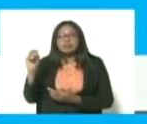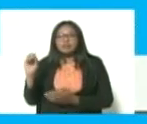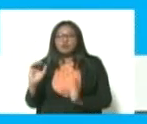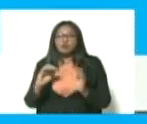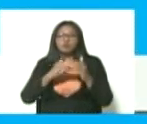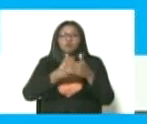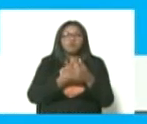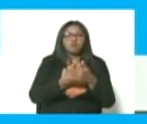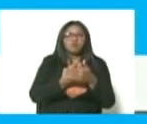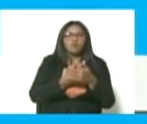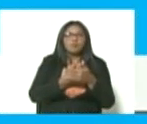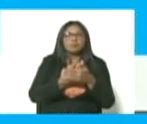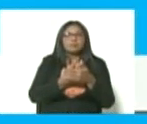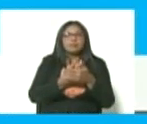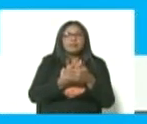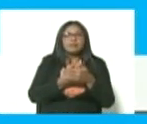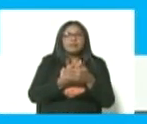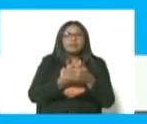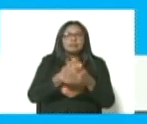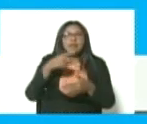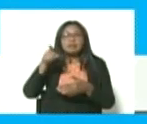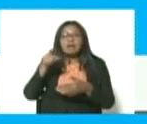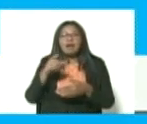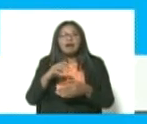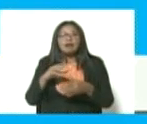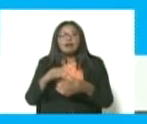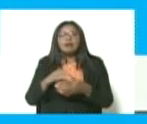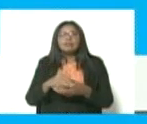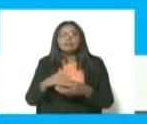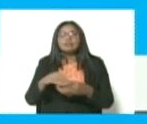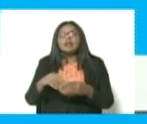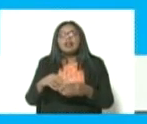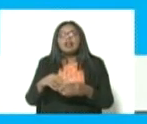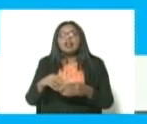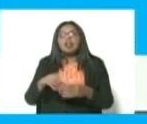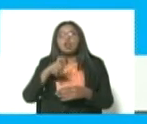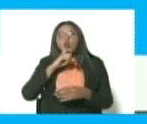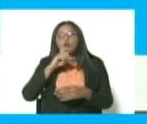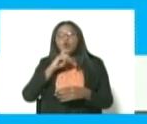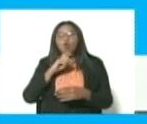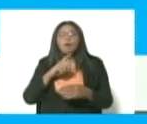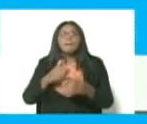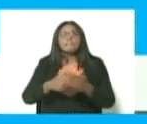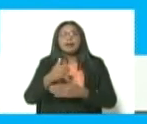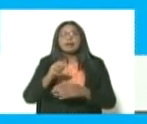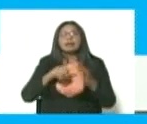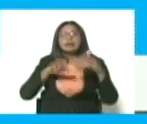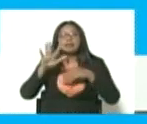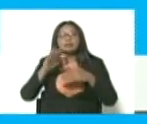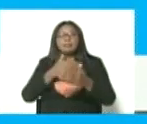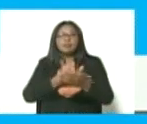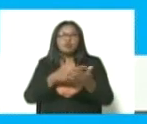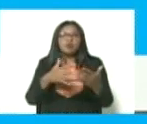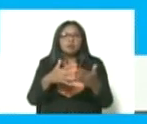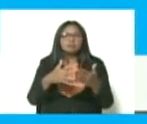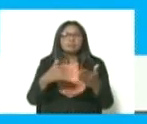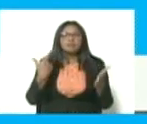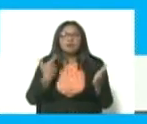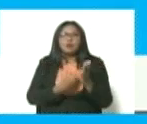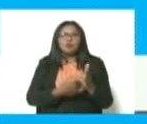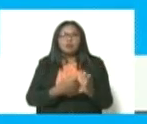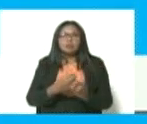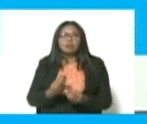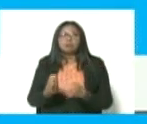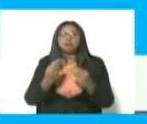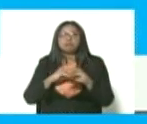en Inglaterra para comprar también algo más de 15 millones de vacunas en el mercado internacional. Así que